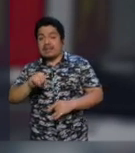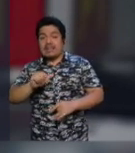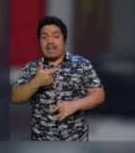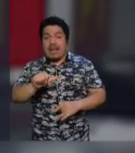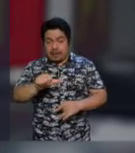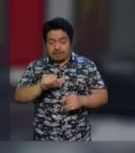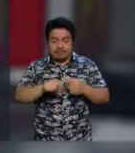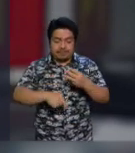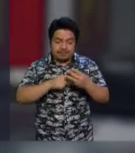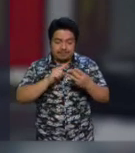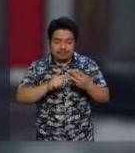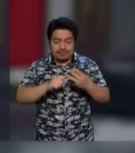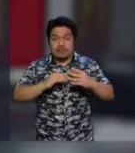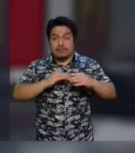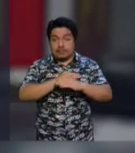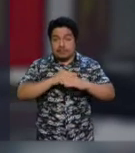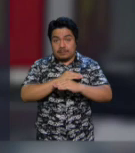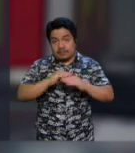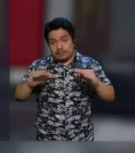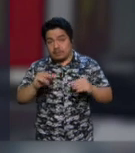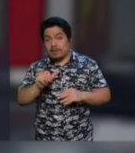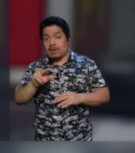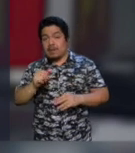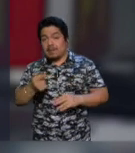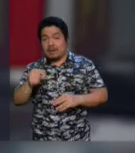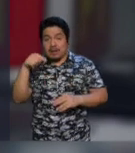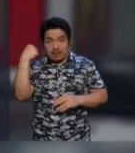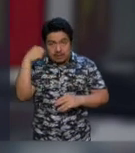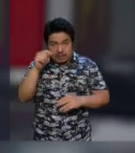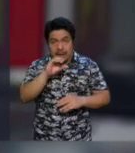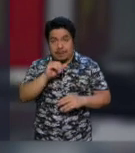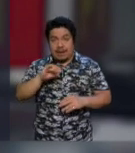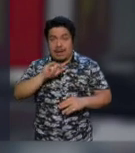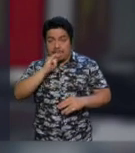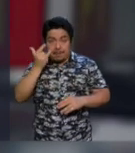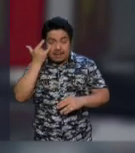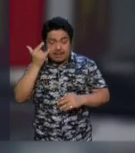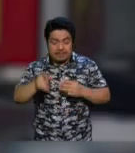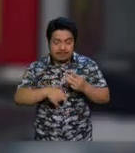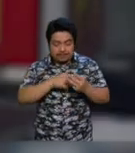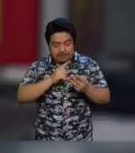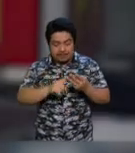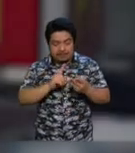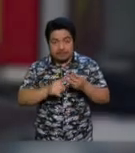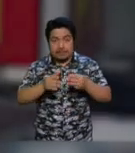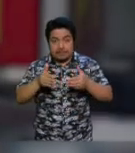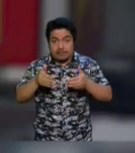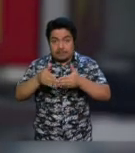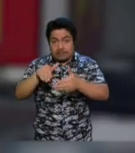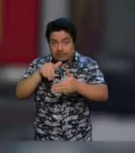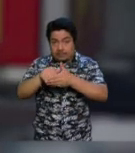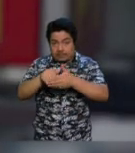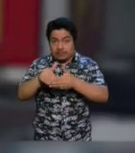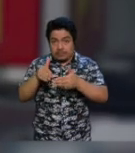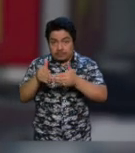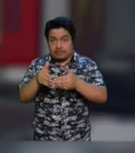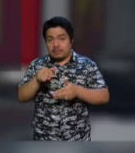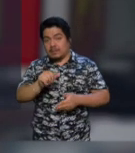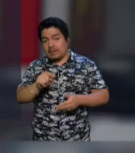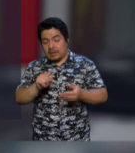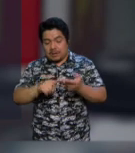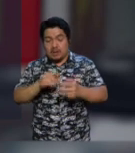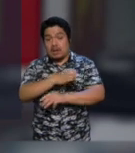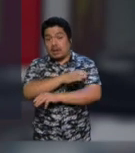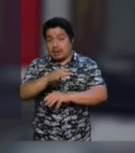Villahermosa-Macuspana-Escárcega, la ampliación de la carretera Villahermosa-Tabasco-Ciudad del Carmen-Campeche, el desarrollo del puerto de frontera, la tecnificación del